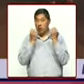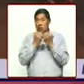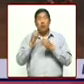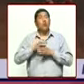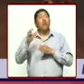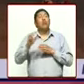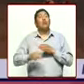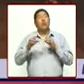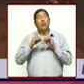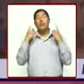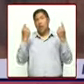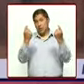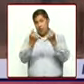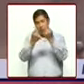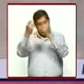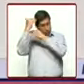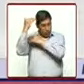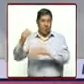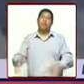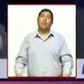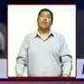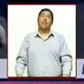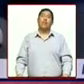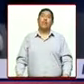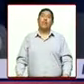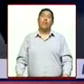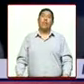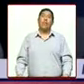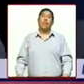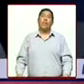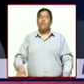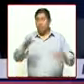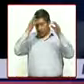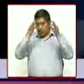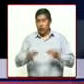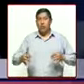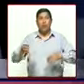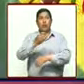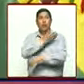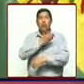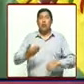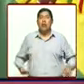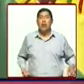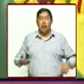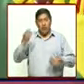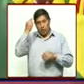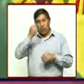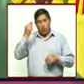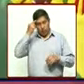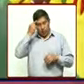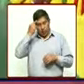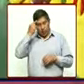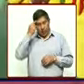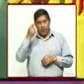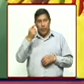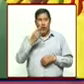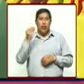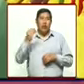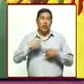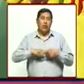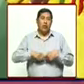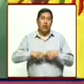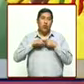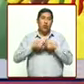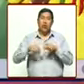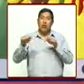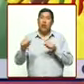completo al departamento de Santa Cruz. Decisión del gobierno del presidente Luis Arce de suspender